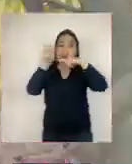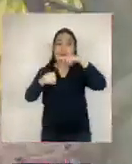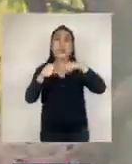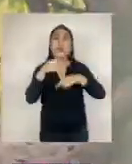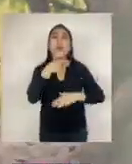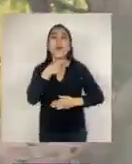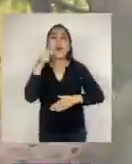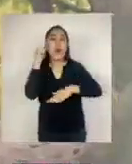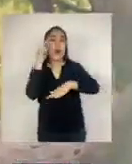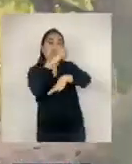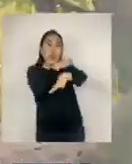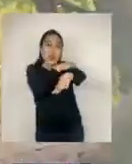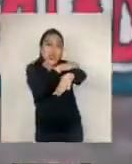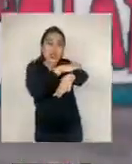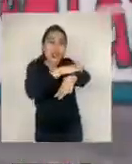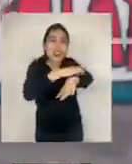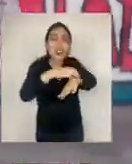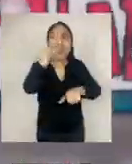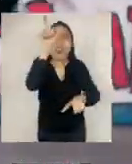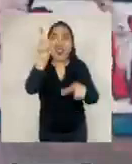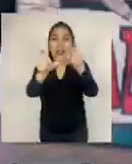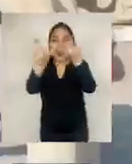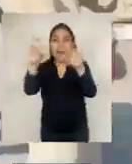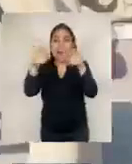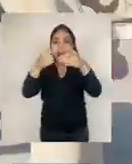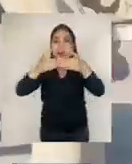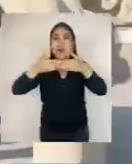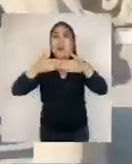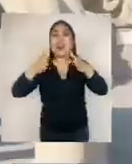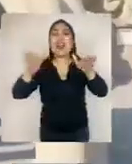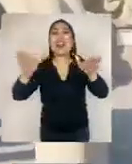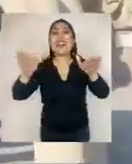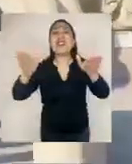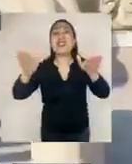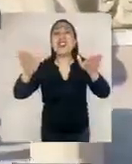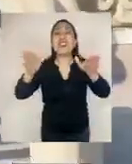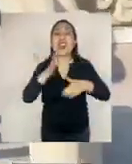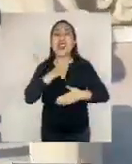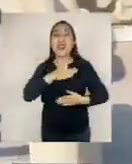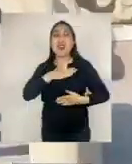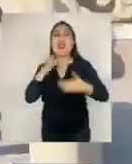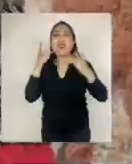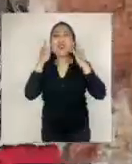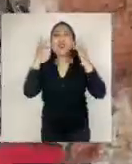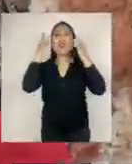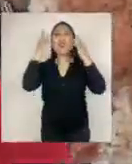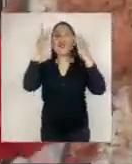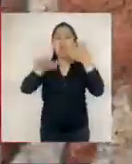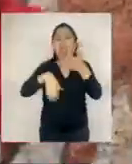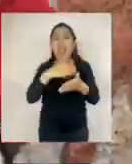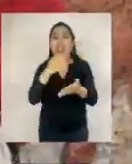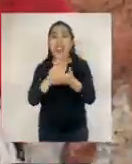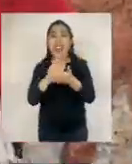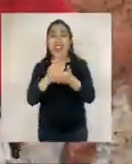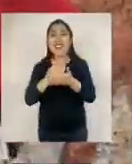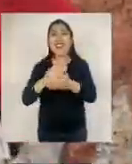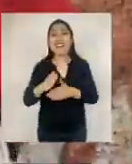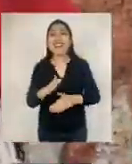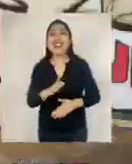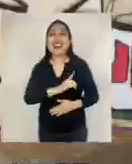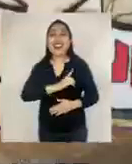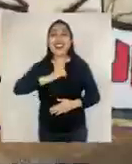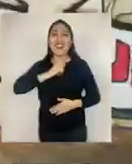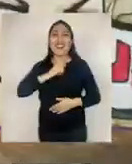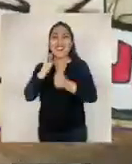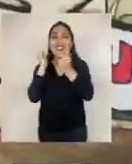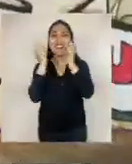Y tan de mala factura que estoy. ¿Cómo es imposible creerles? No sé si vieron eso. Que habla por sí mismo. Y yape, que hicieron. Ay, como no.